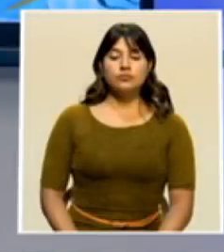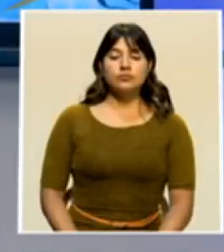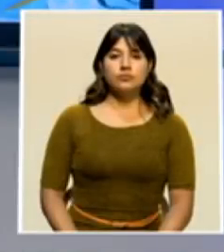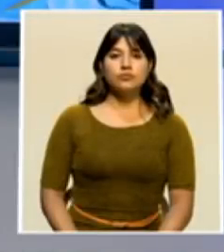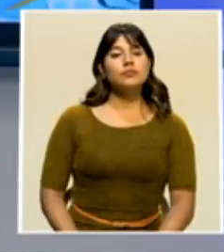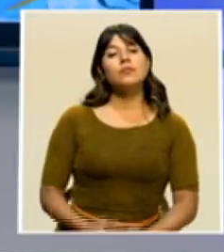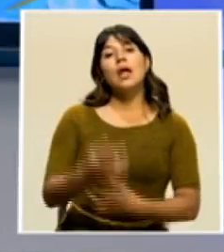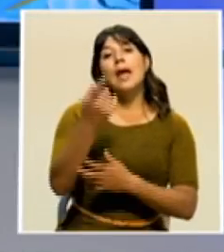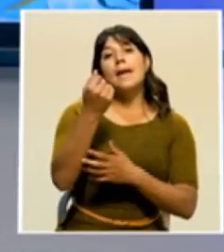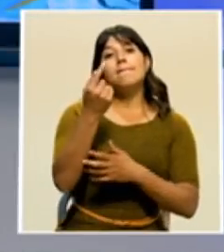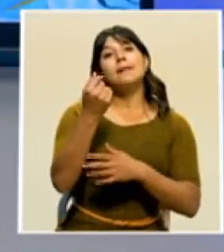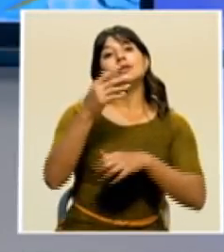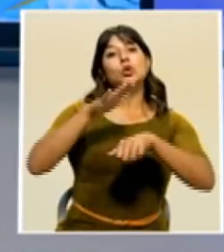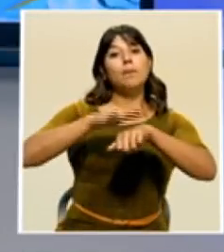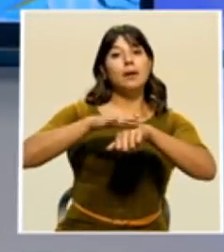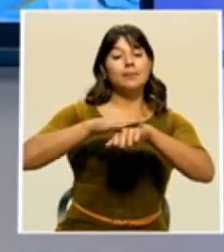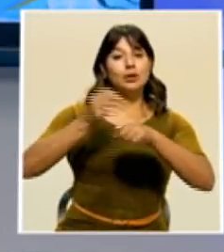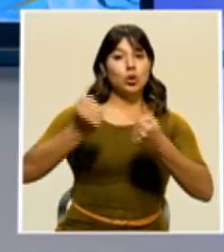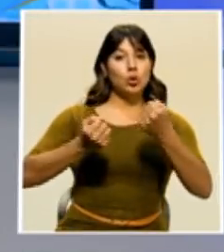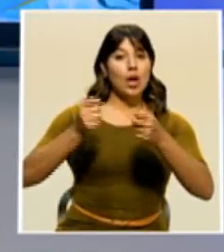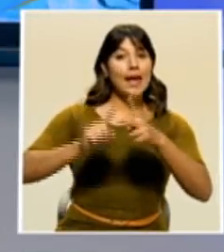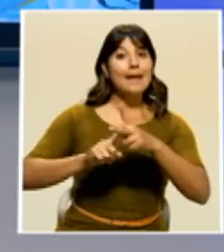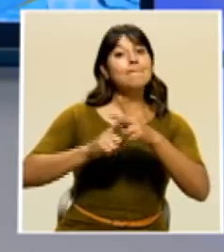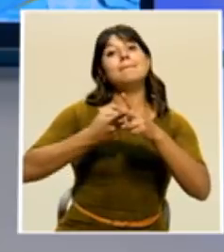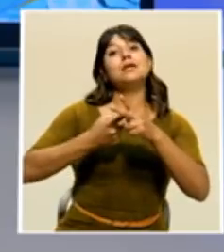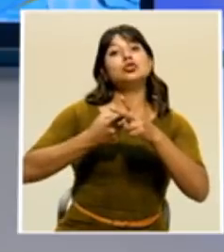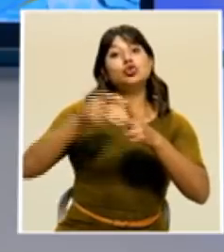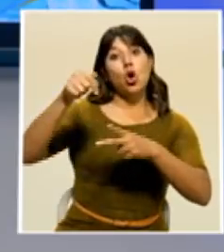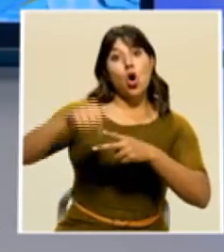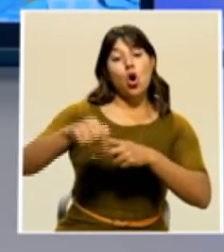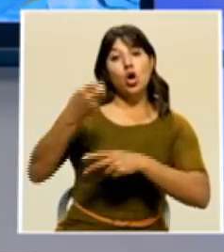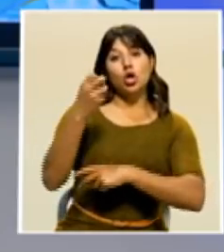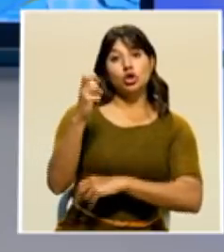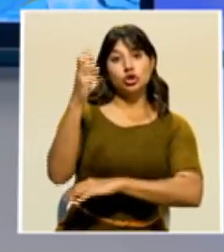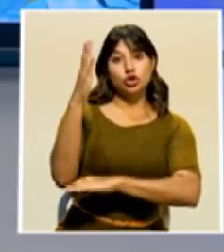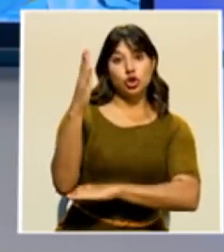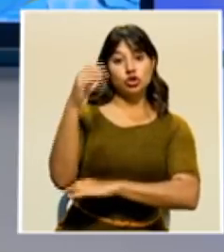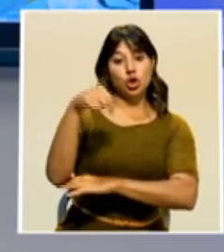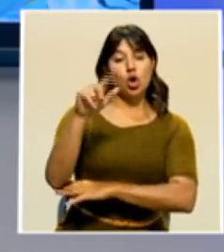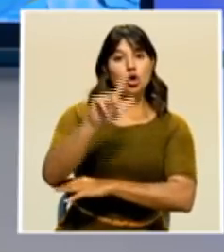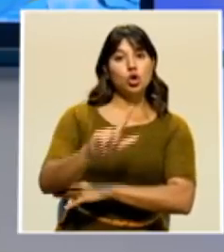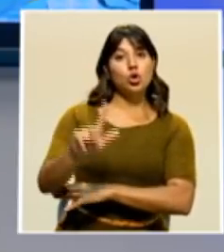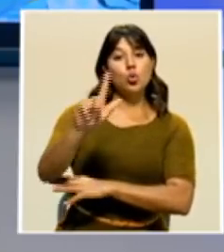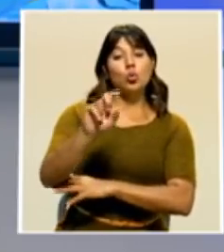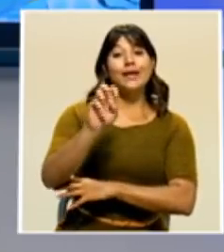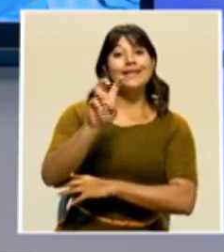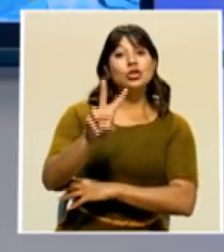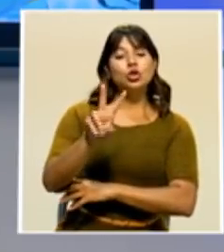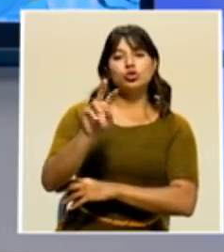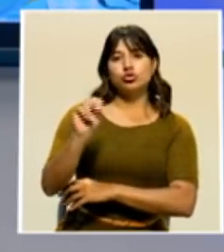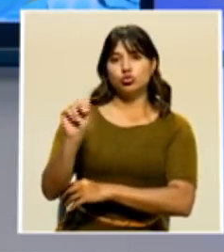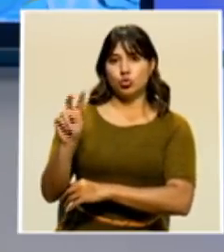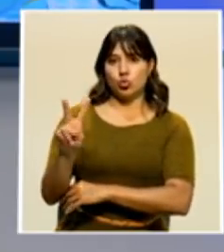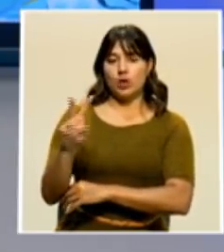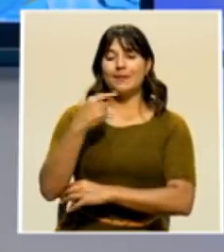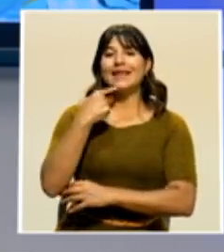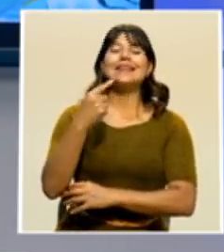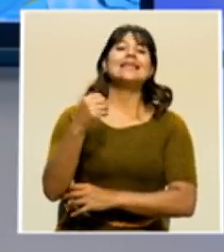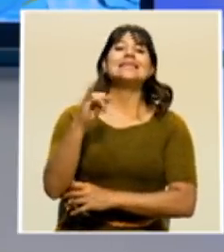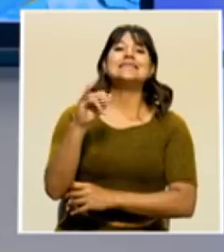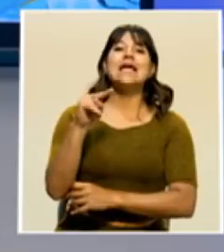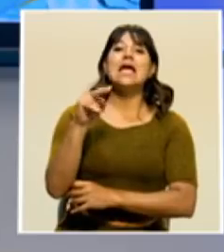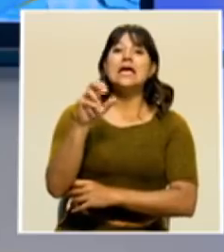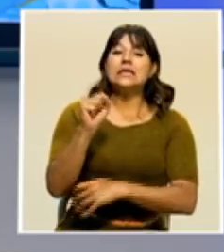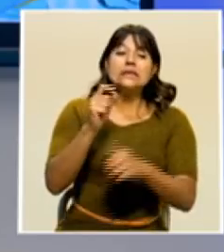El cobro del marchamo empezó a regir a las 12 de hoy, lunes 2 de noviembre. Según el INS, en